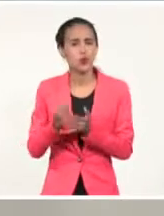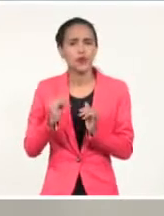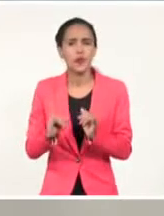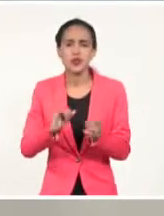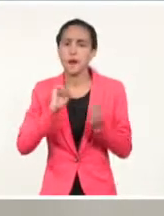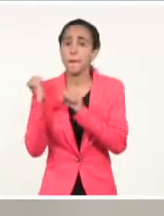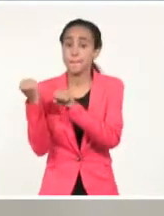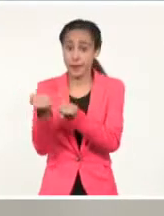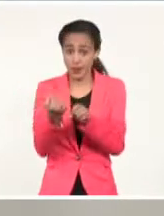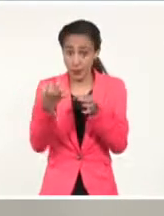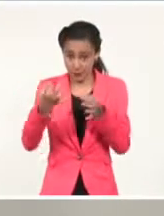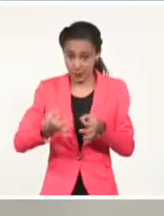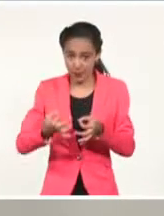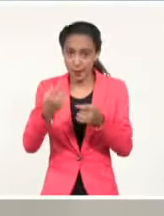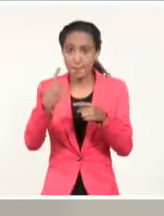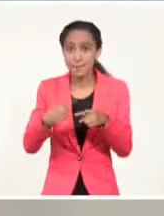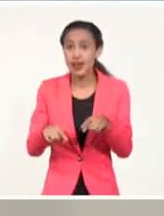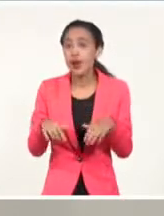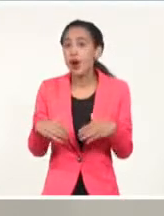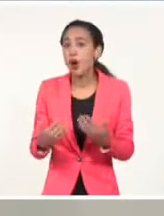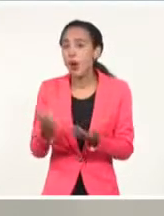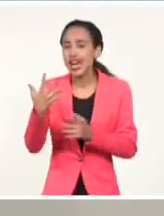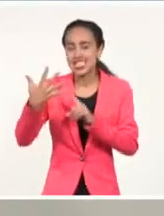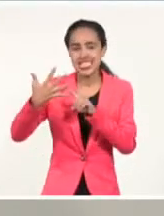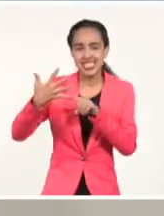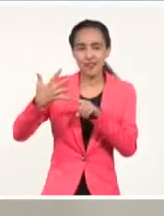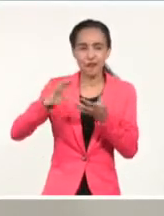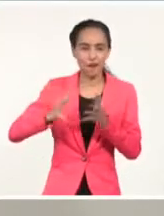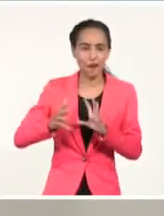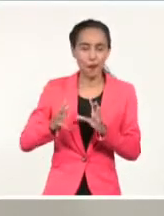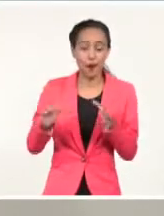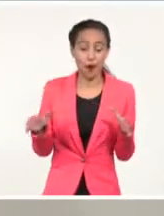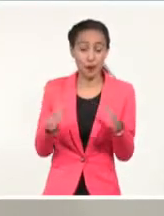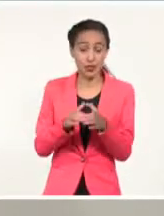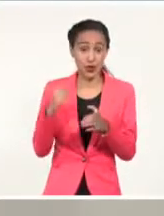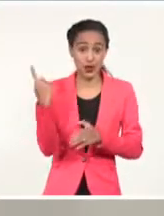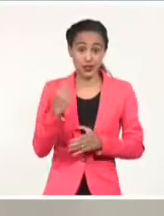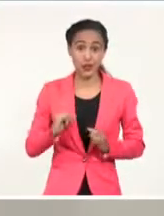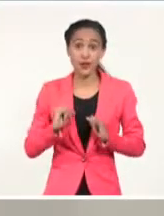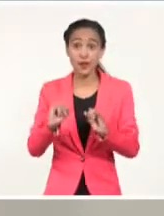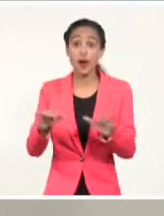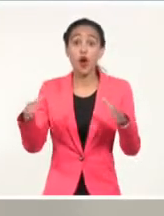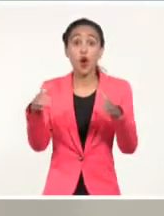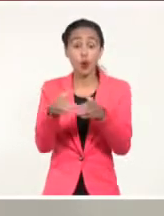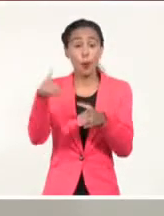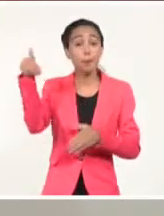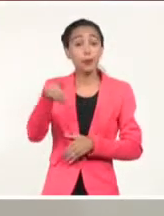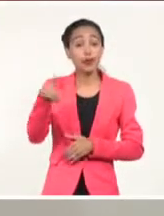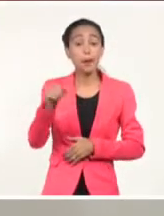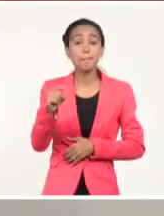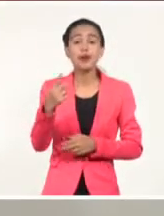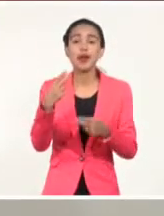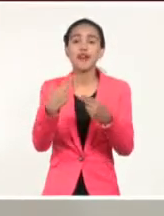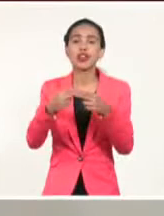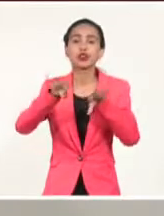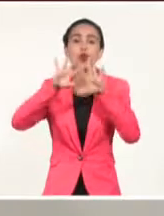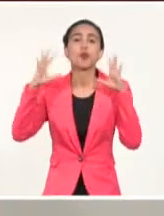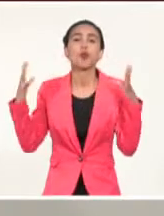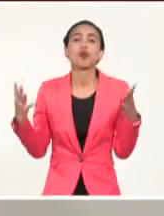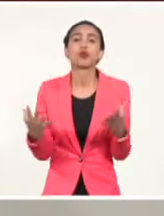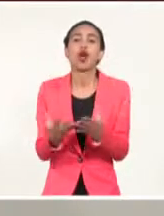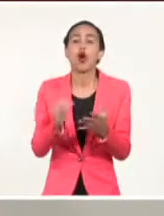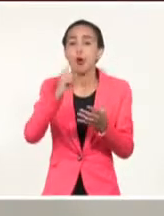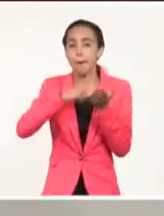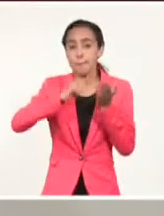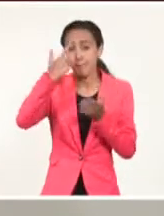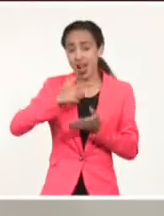de béisbol, pero ahora en la modalidad 5. La Comisión Nacional dio a conocer el equipo que asistirá a la primera Copa Mundial pactado a disputarse en Ciudad